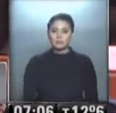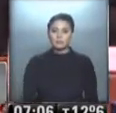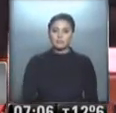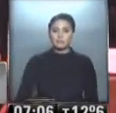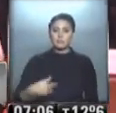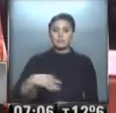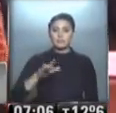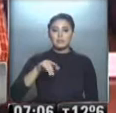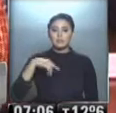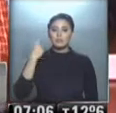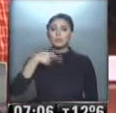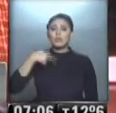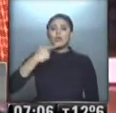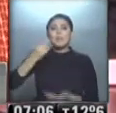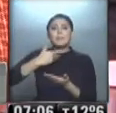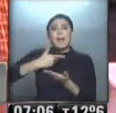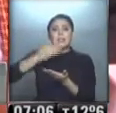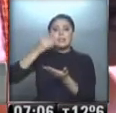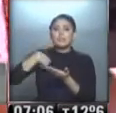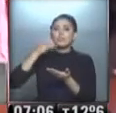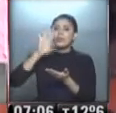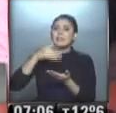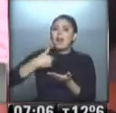la mitad de lo que nos solicitaba,